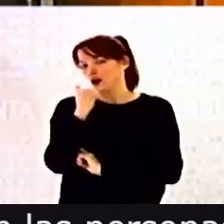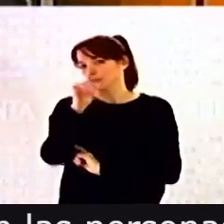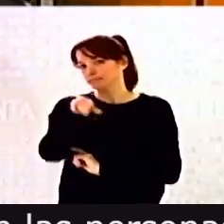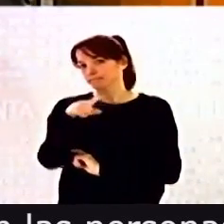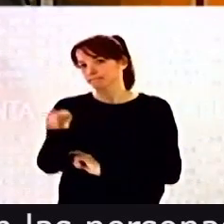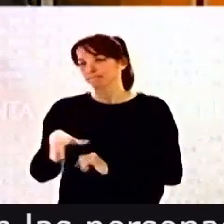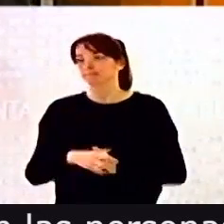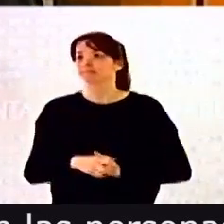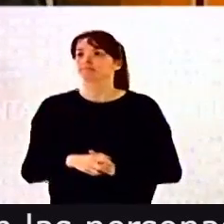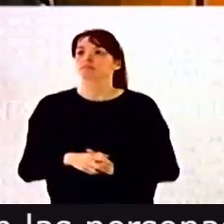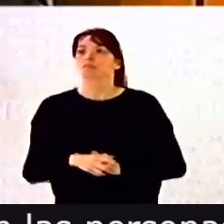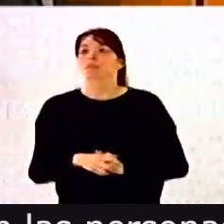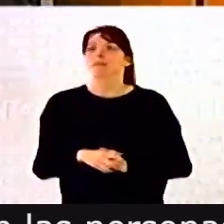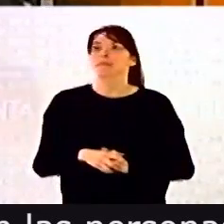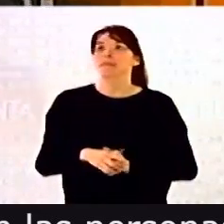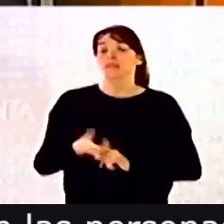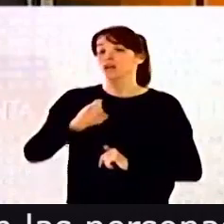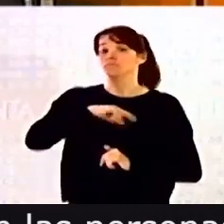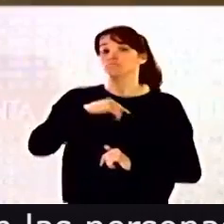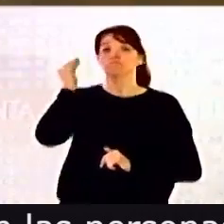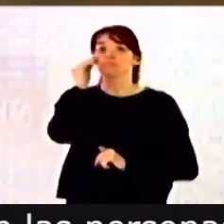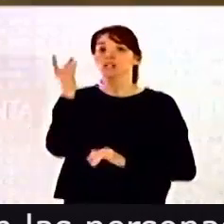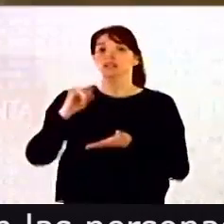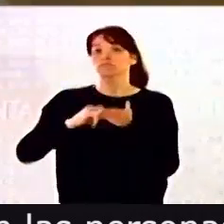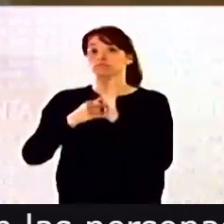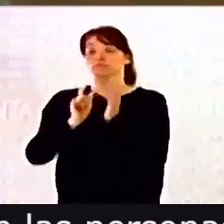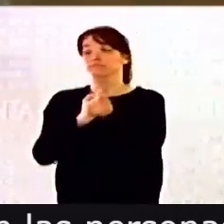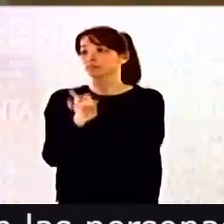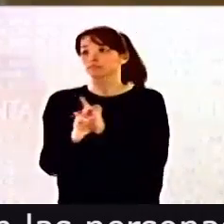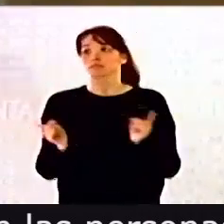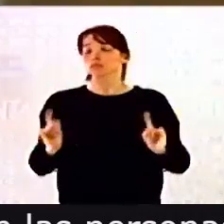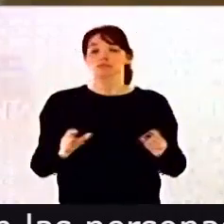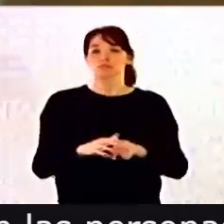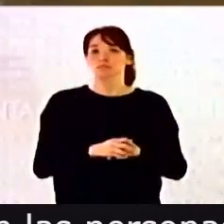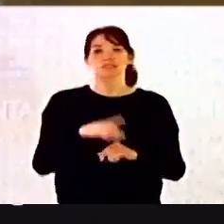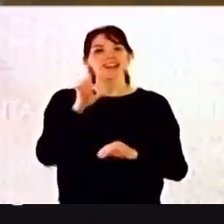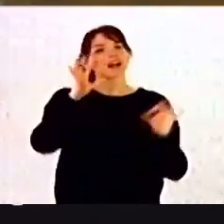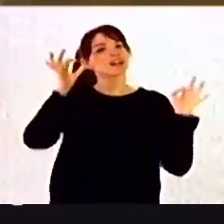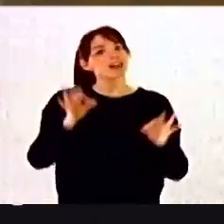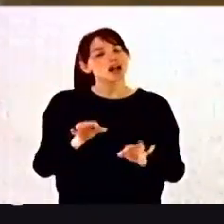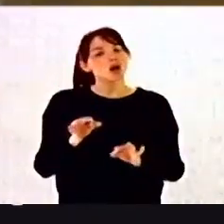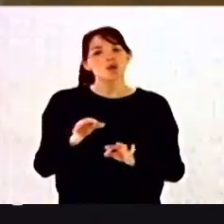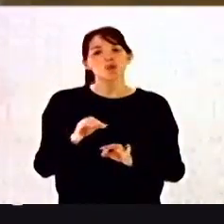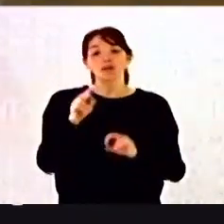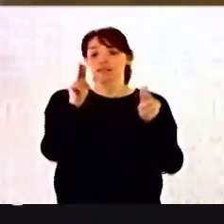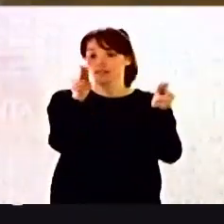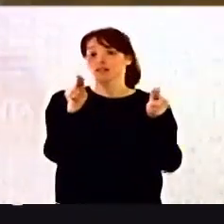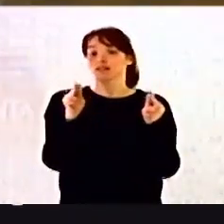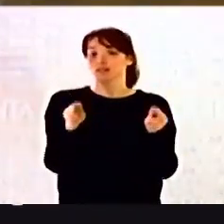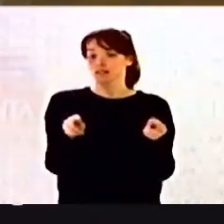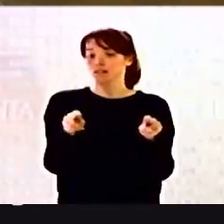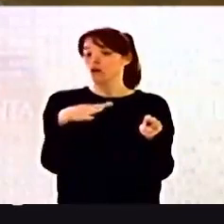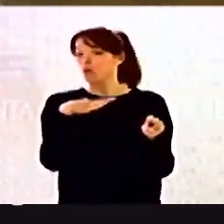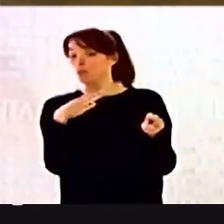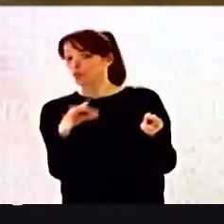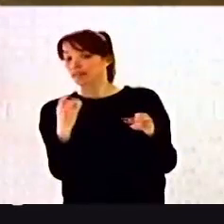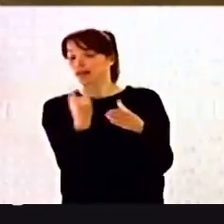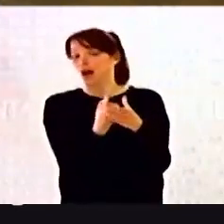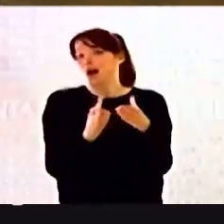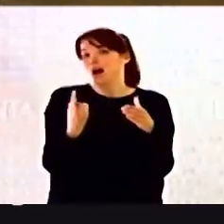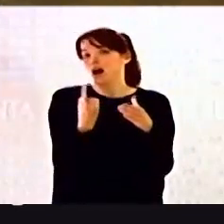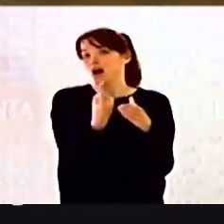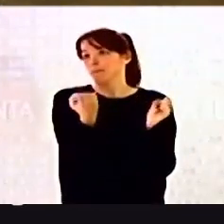Bueno, no tenemos pensado cambiar el plan de contingencia. Creemos que en aquellas residencias donde se pueden aislar